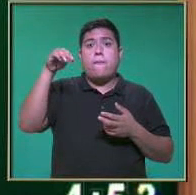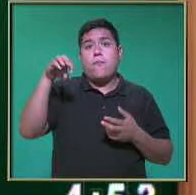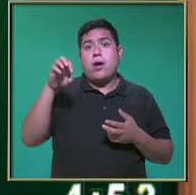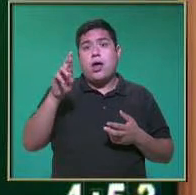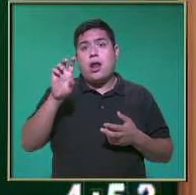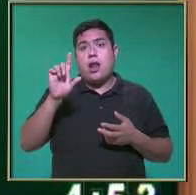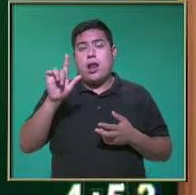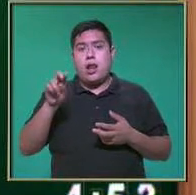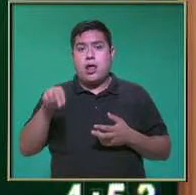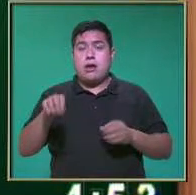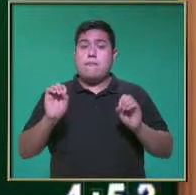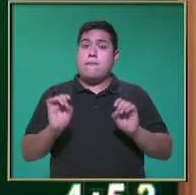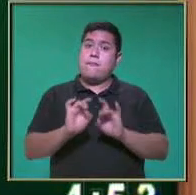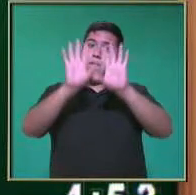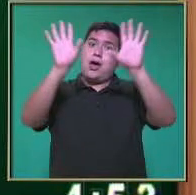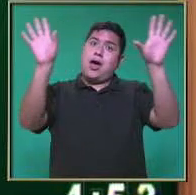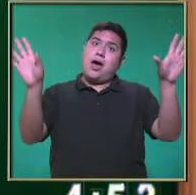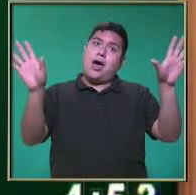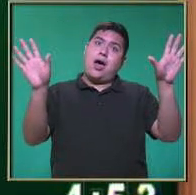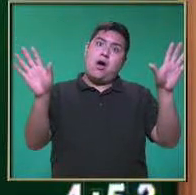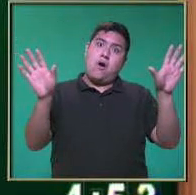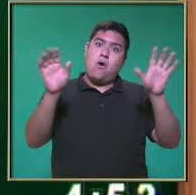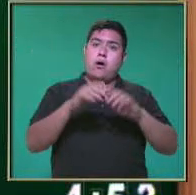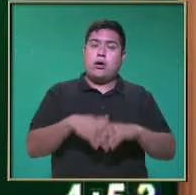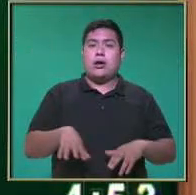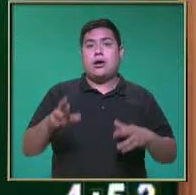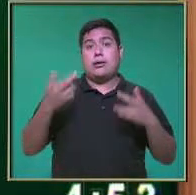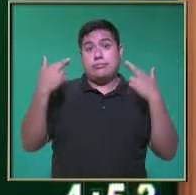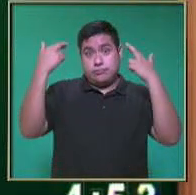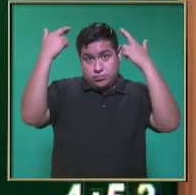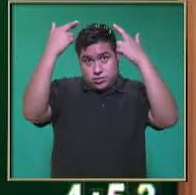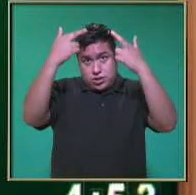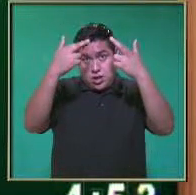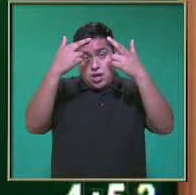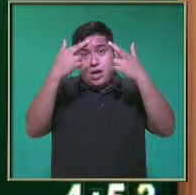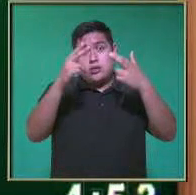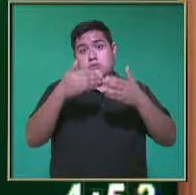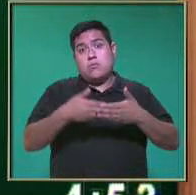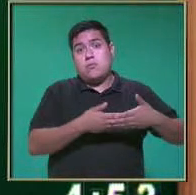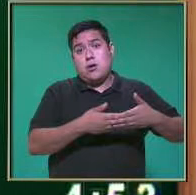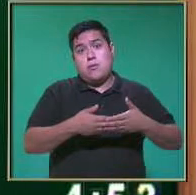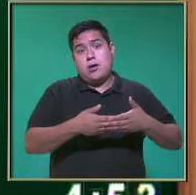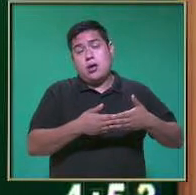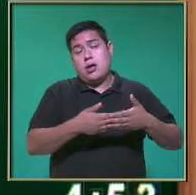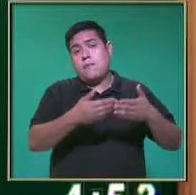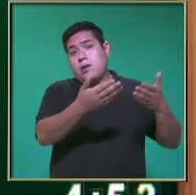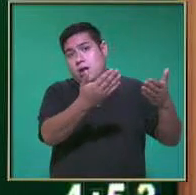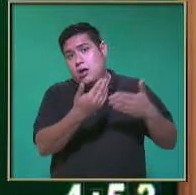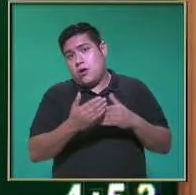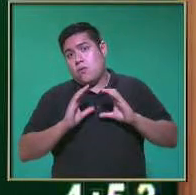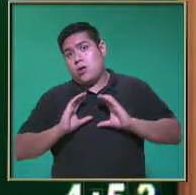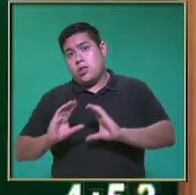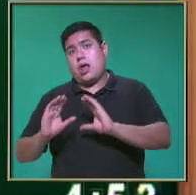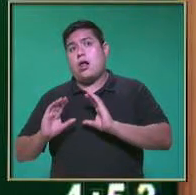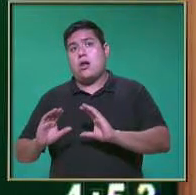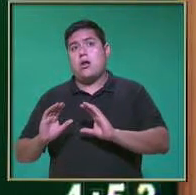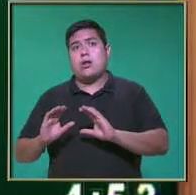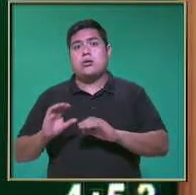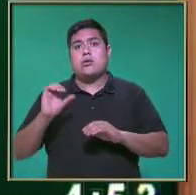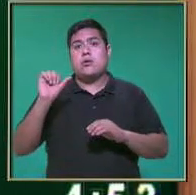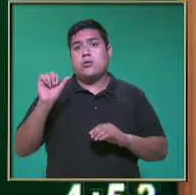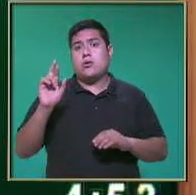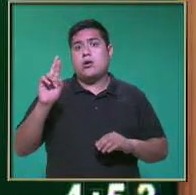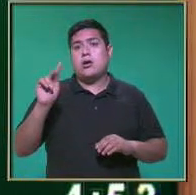Uther lo convenció para que el rey Uther le diera a su niño para mantenerlo a salvo. Así que cuando Arthur